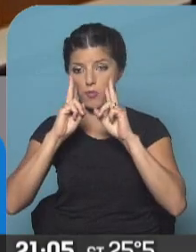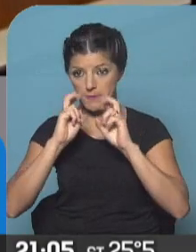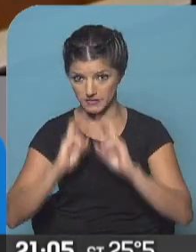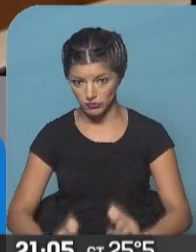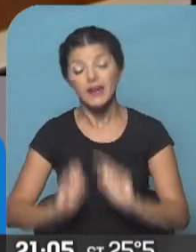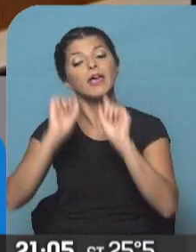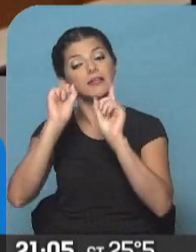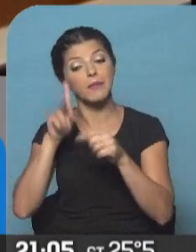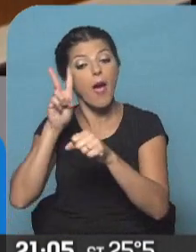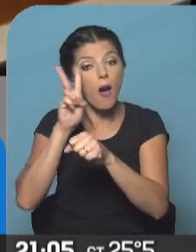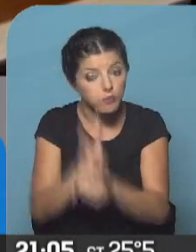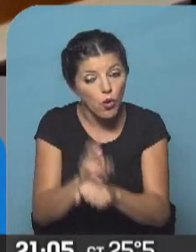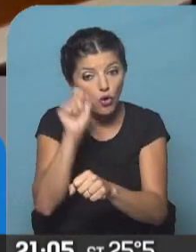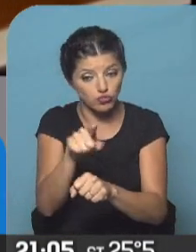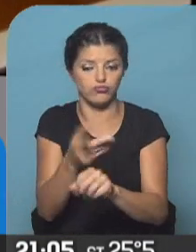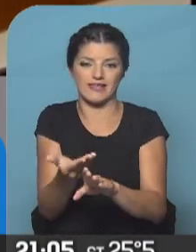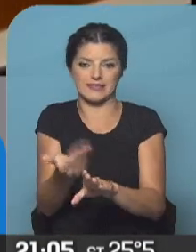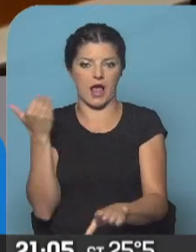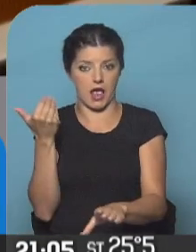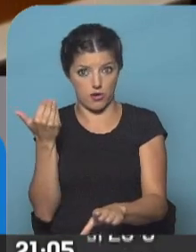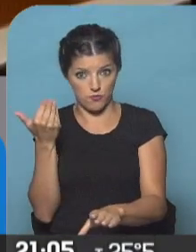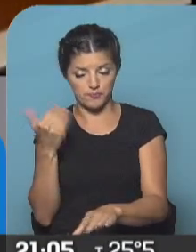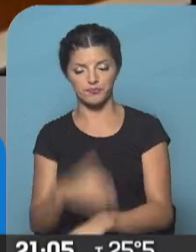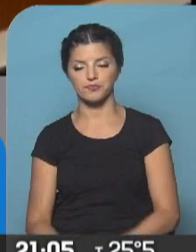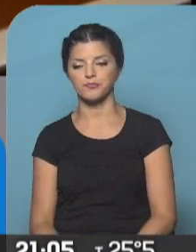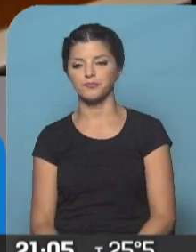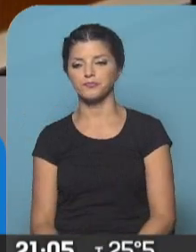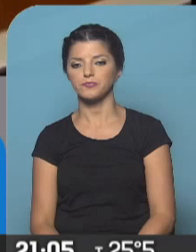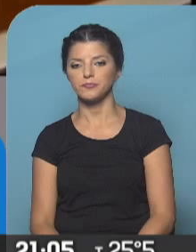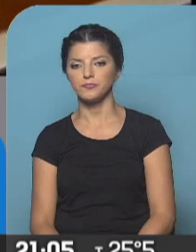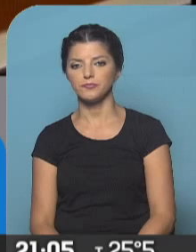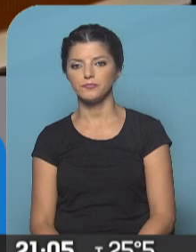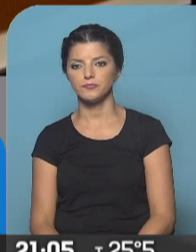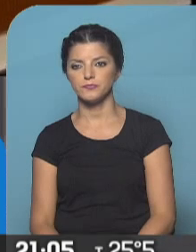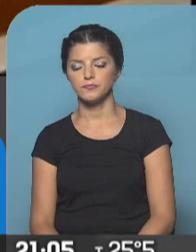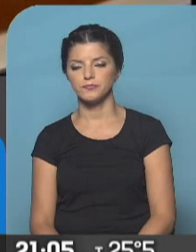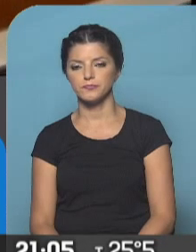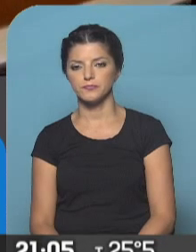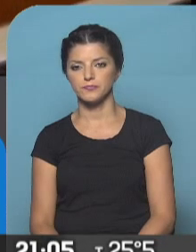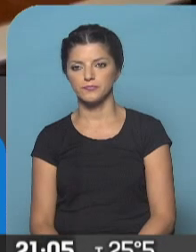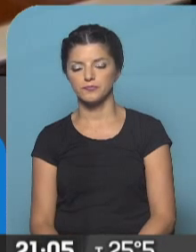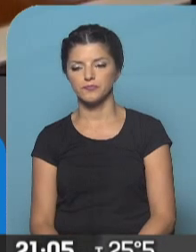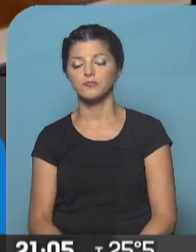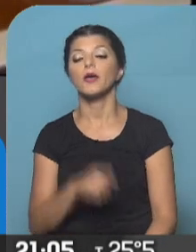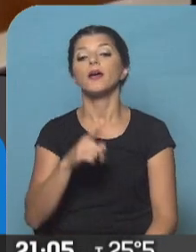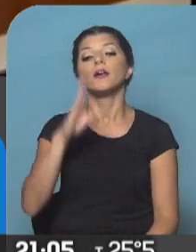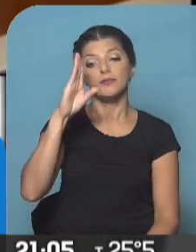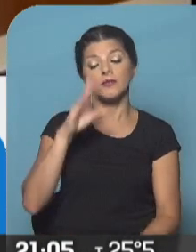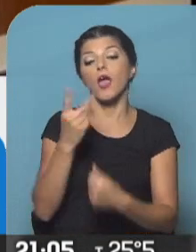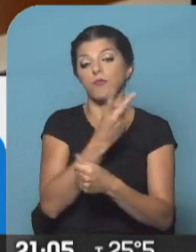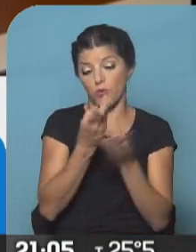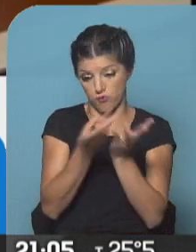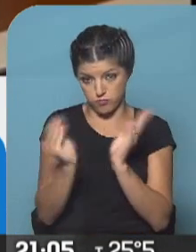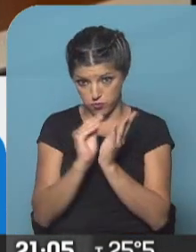desafueros. Confirmaron la preventiva para la expresidenta argentina. Los camaristas Martín Irurzun y Eduardo